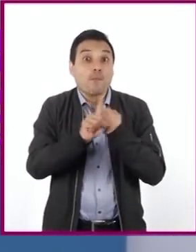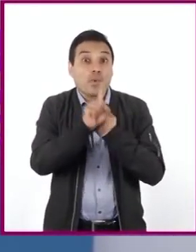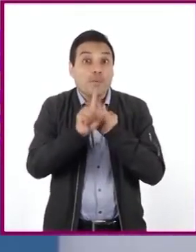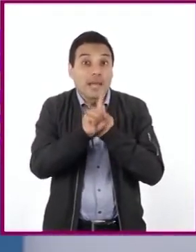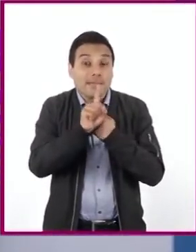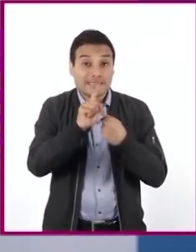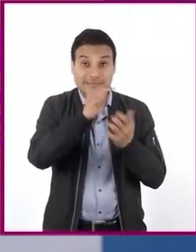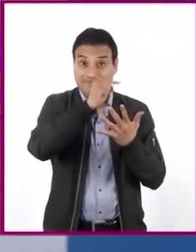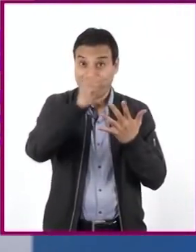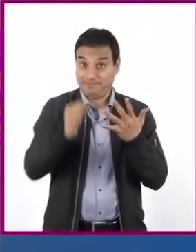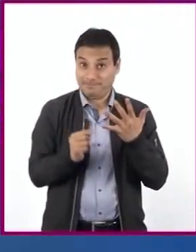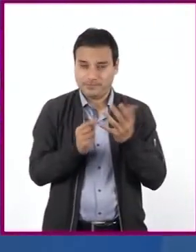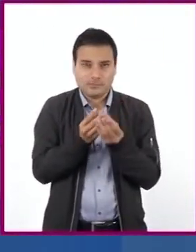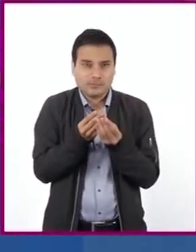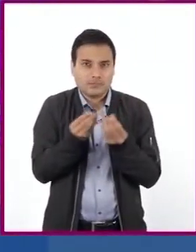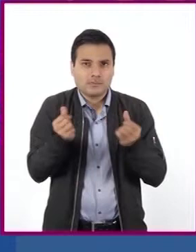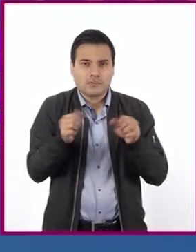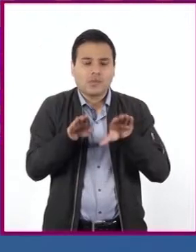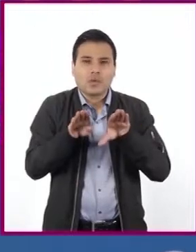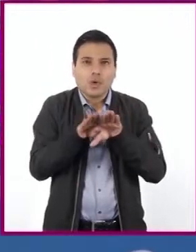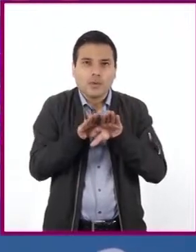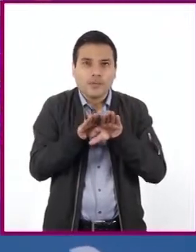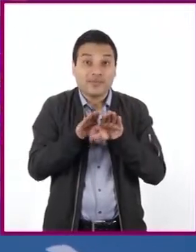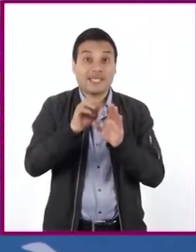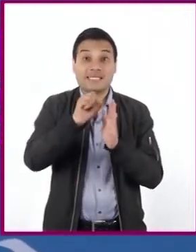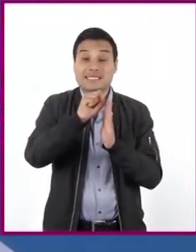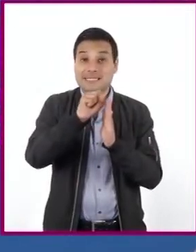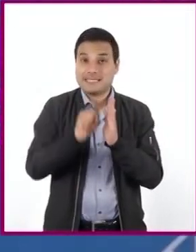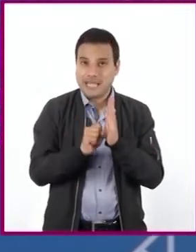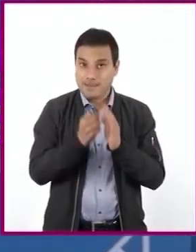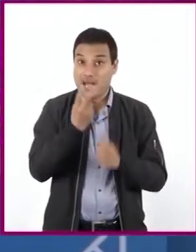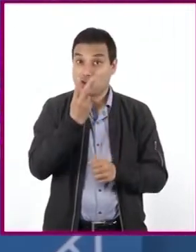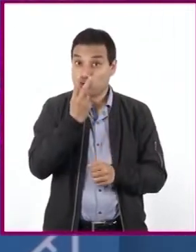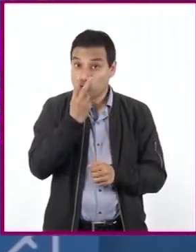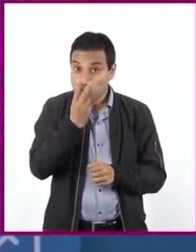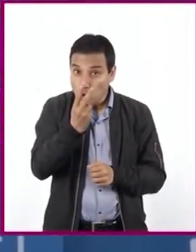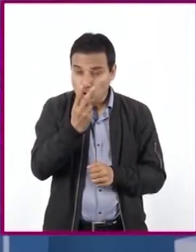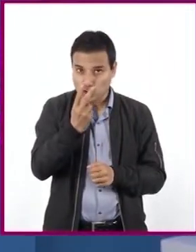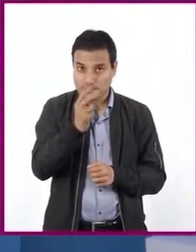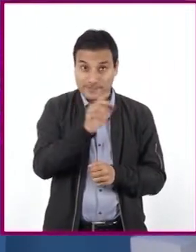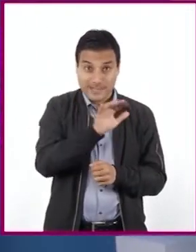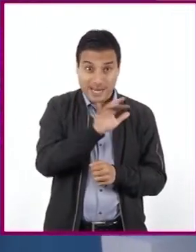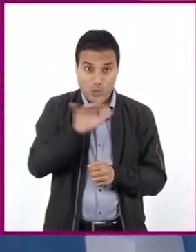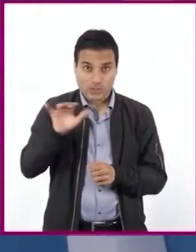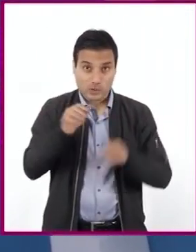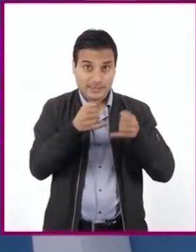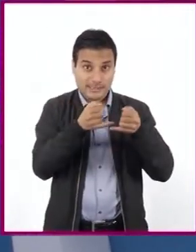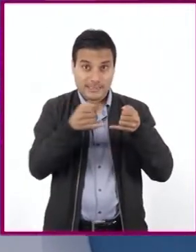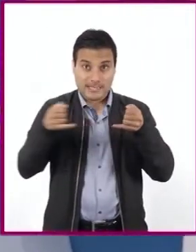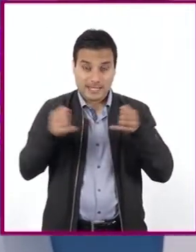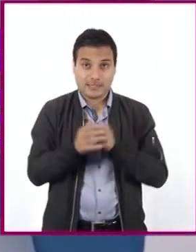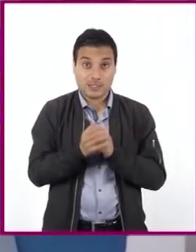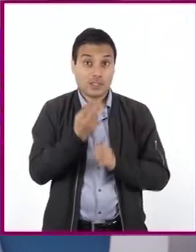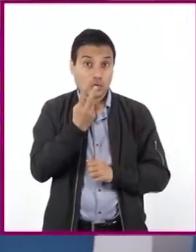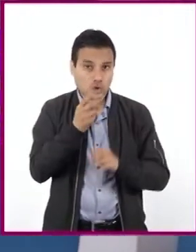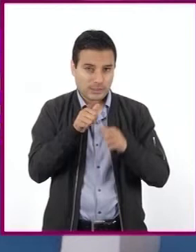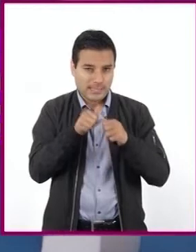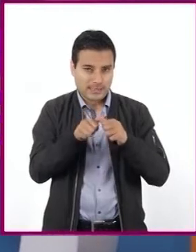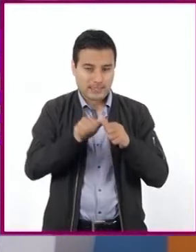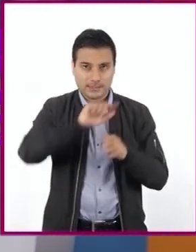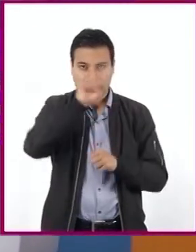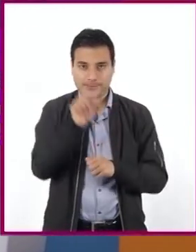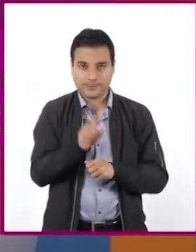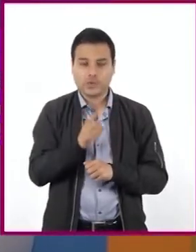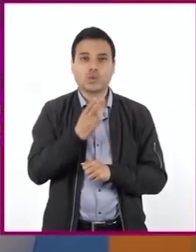planteamiento y resolución de sistemas de dos ecuaciones lineales con dos incógnitas, utilizando el método de suma